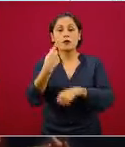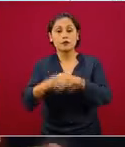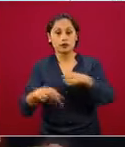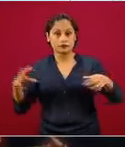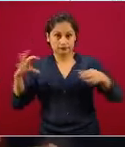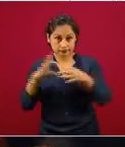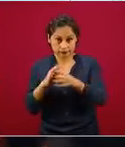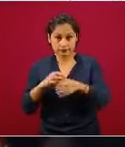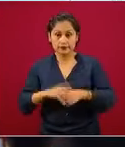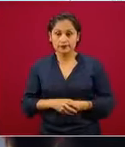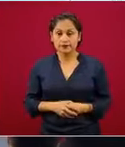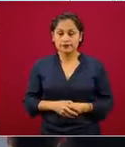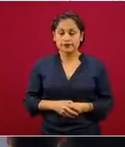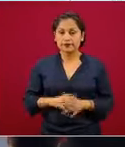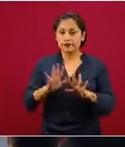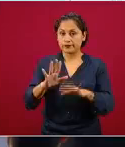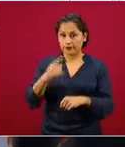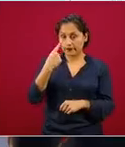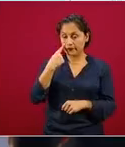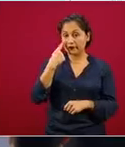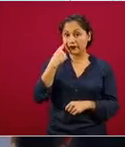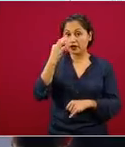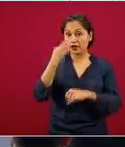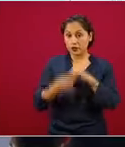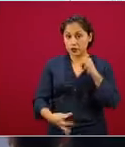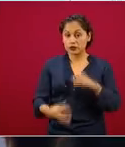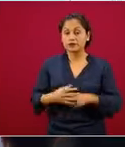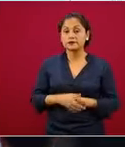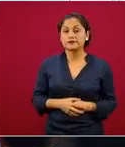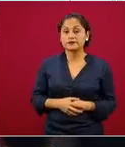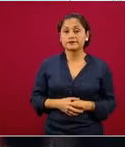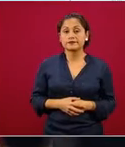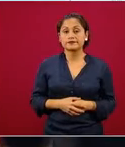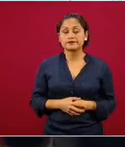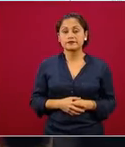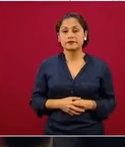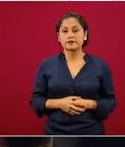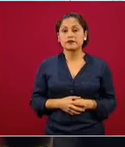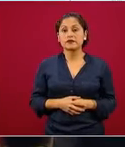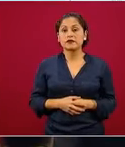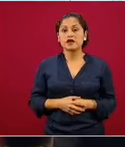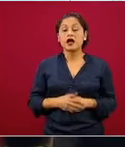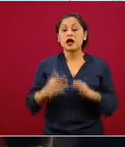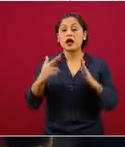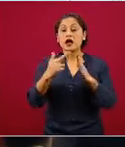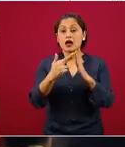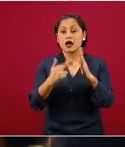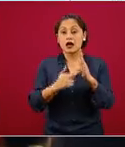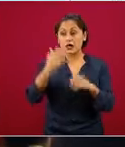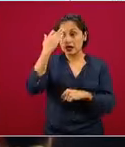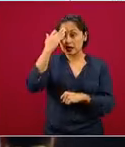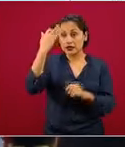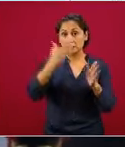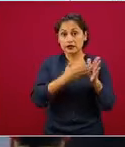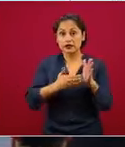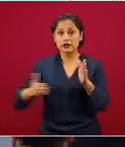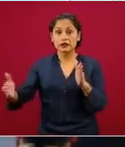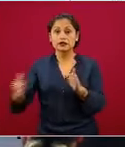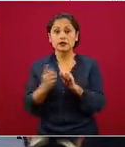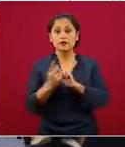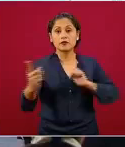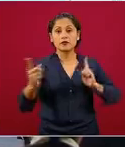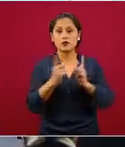idea. La Jornada Nacional de Sana Distancia es nacional, es una disposición de la Autoridad Sanitaria